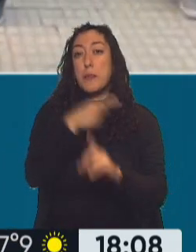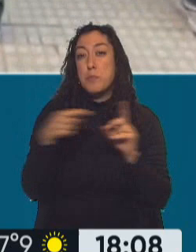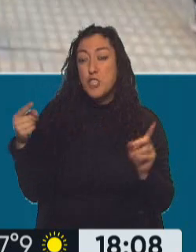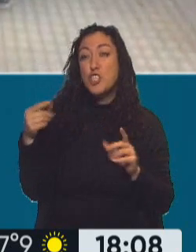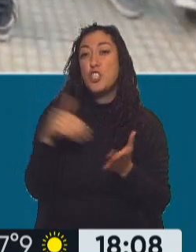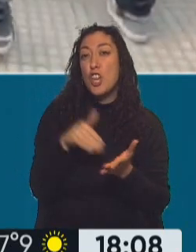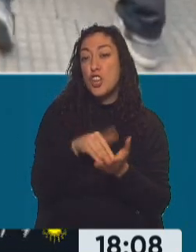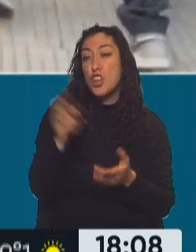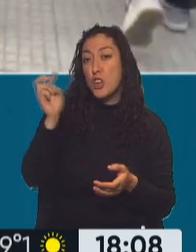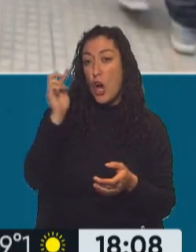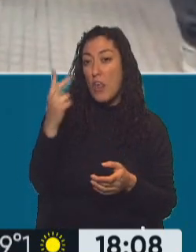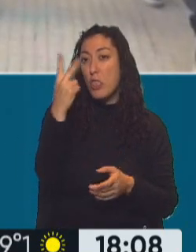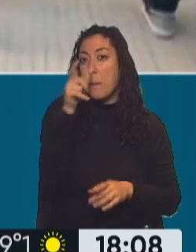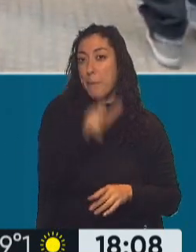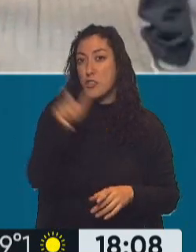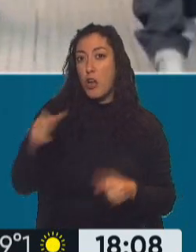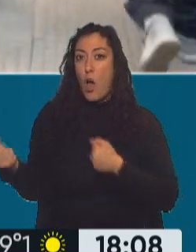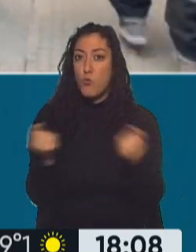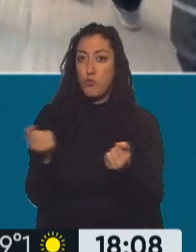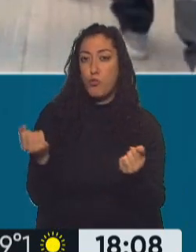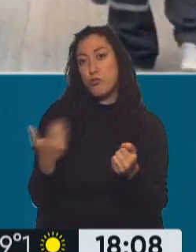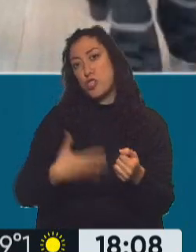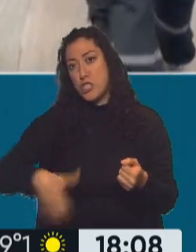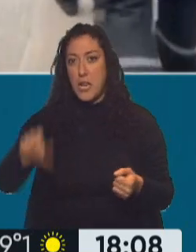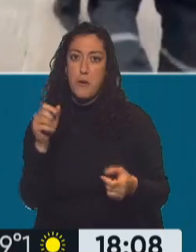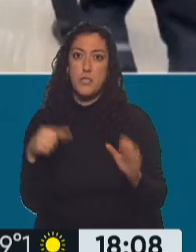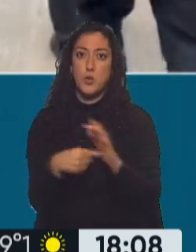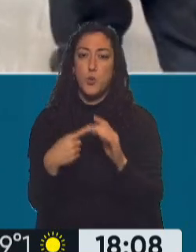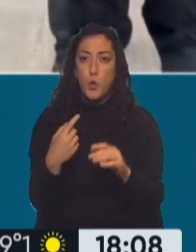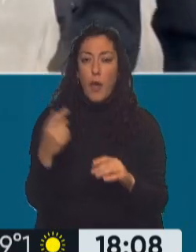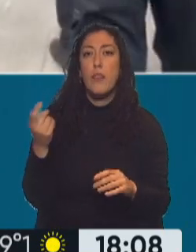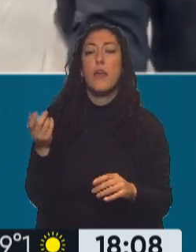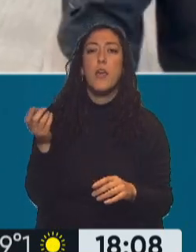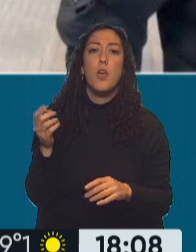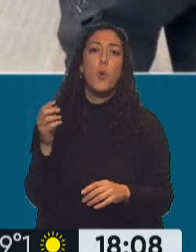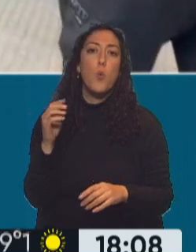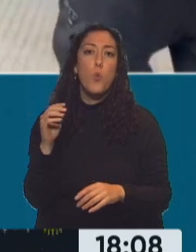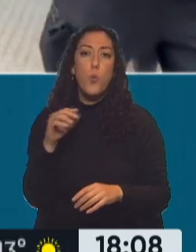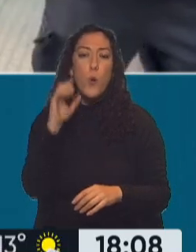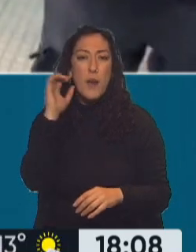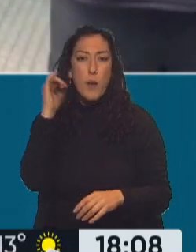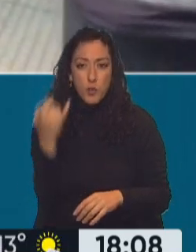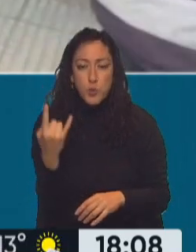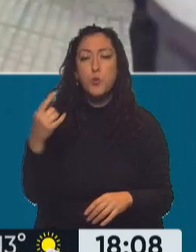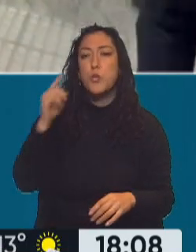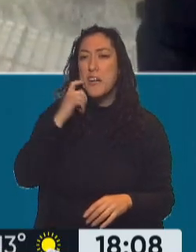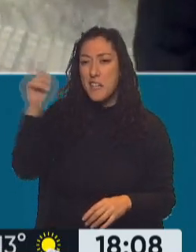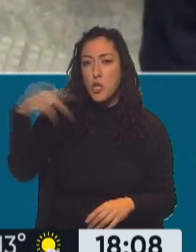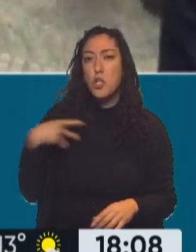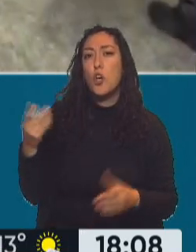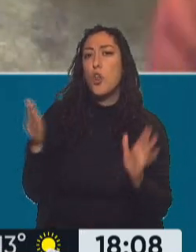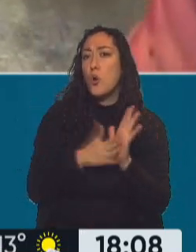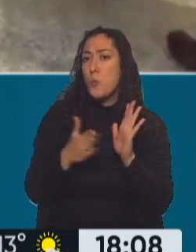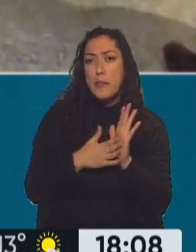dólares que llevaban dos personas en un auto en las cercanías de la ciudad de Gualeguaychú, en Entre Ríos, al no tener la documentación